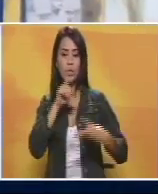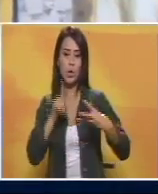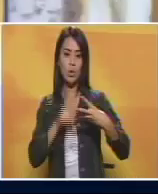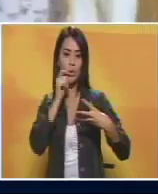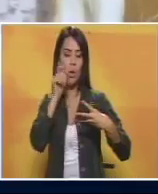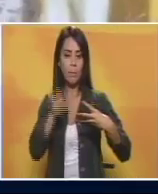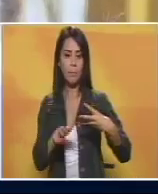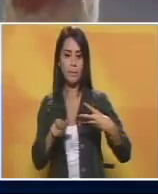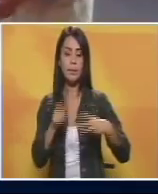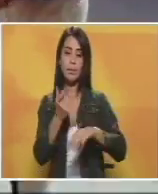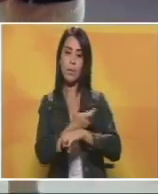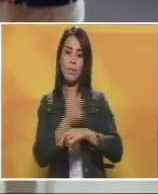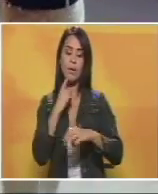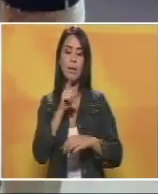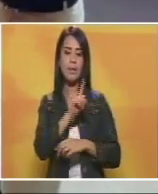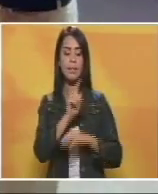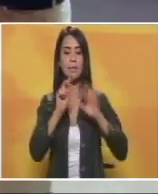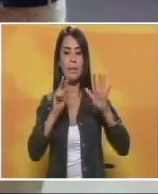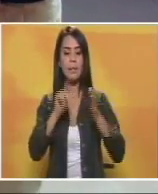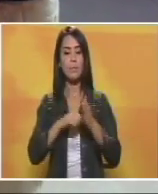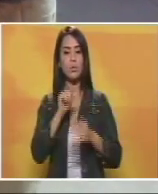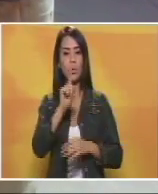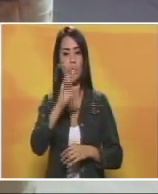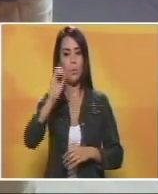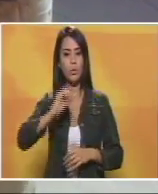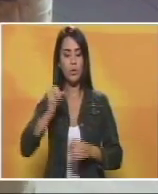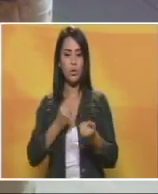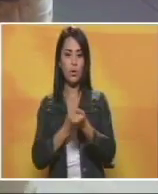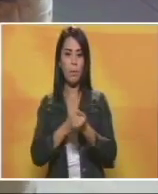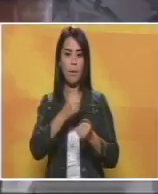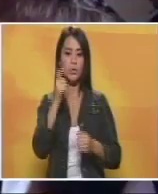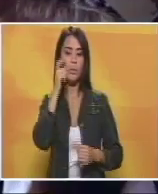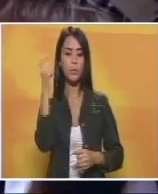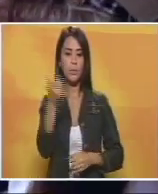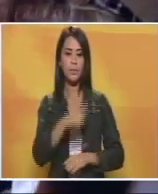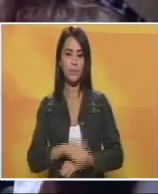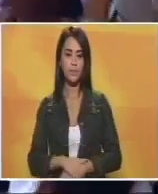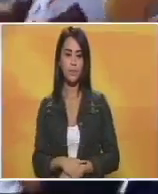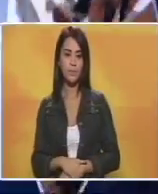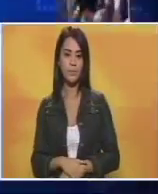oficialista José Antonio Meade con 17.1% de respaldo popular.